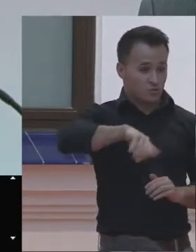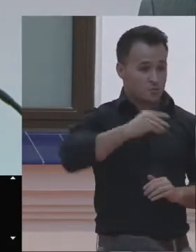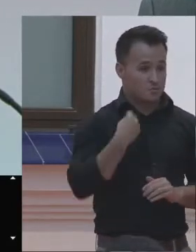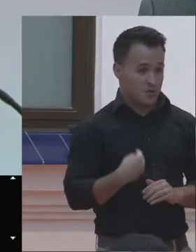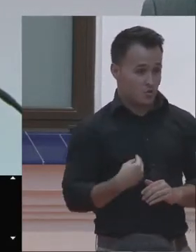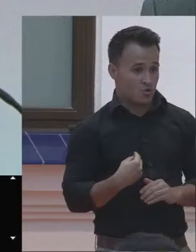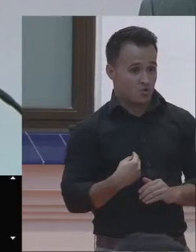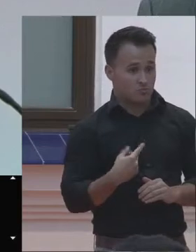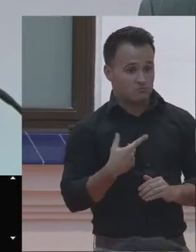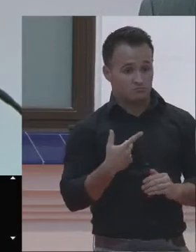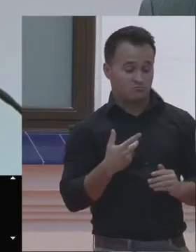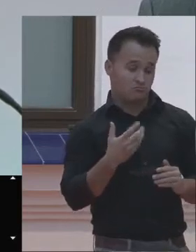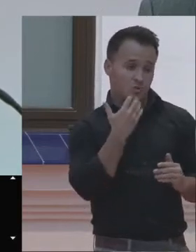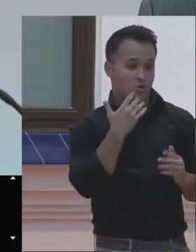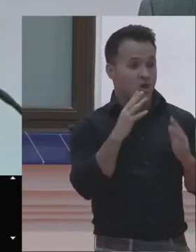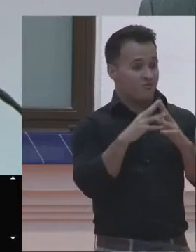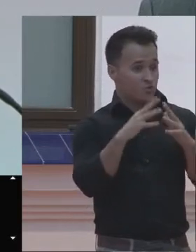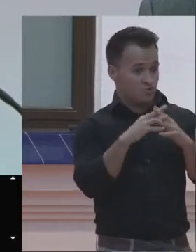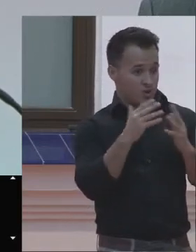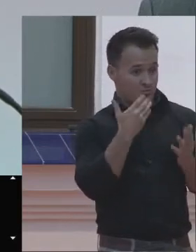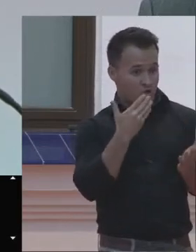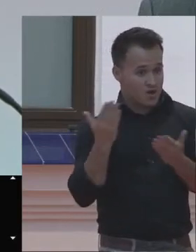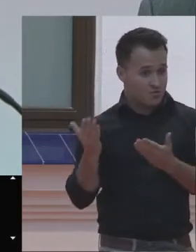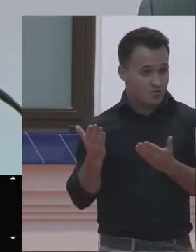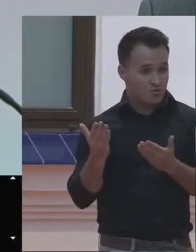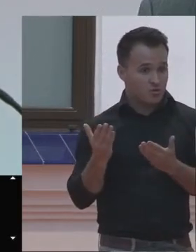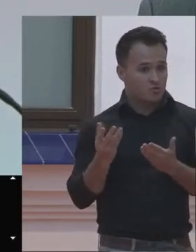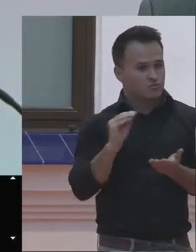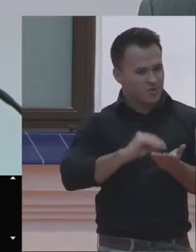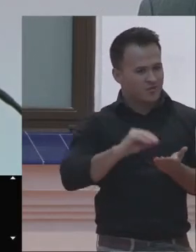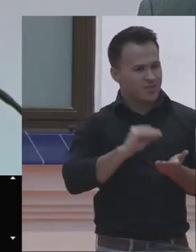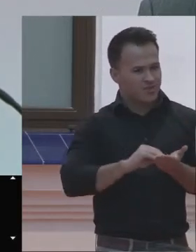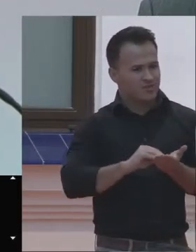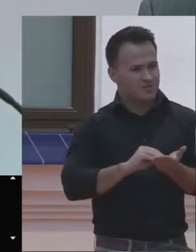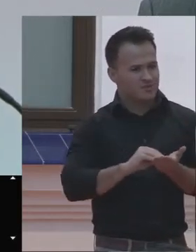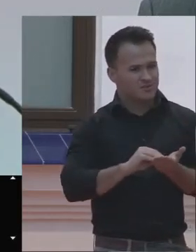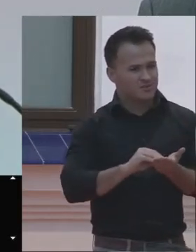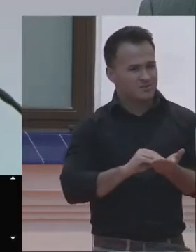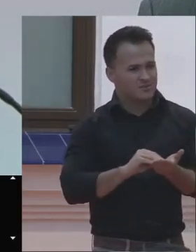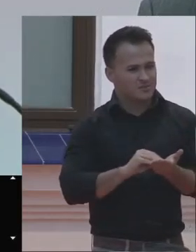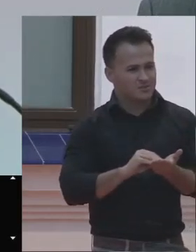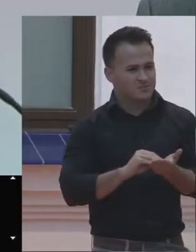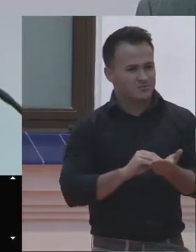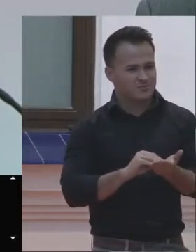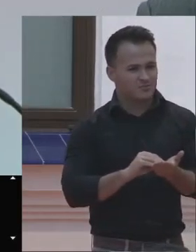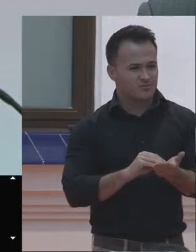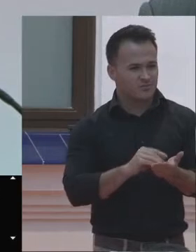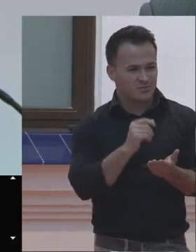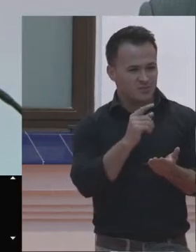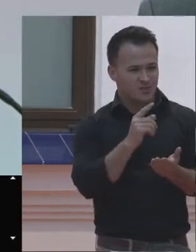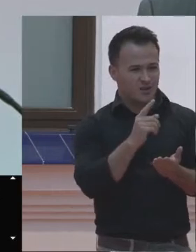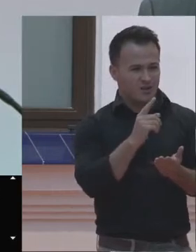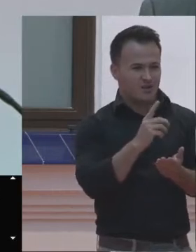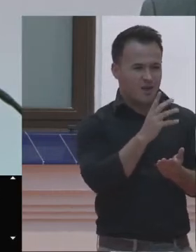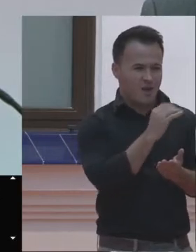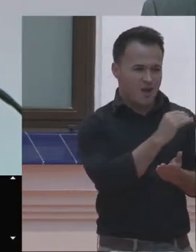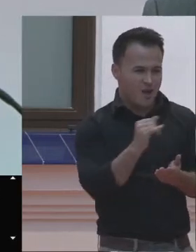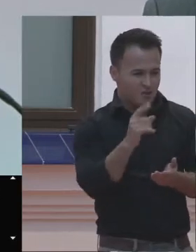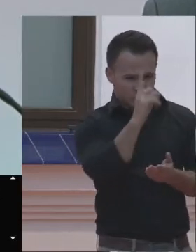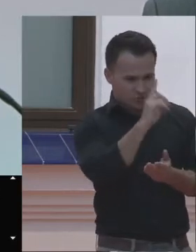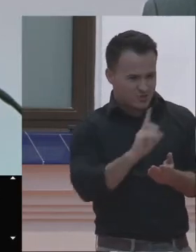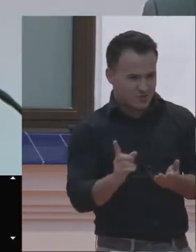llegáis a una infraestructura como esta, muchas veces no sabéis ni lo que hay, ¿no? Es decir, porque ni está homogeneizado. No es lo mismo ir al